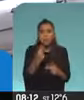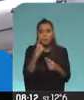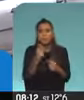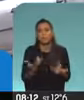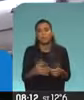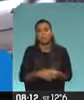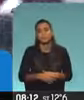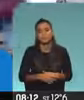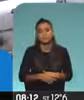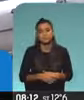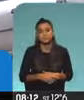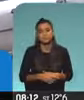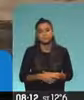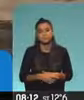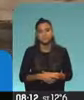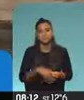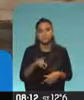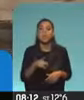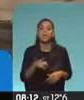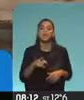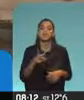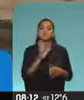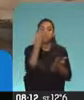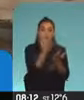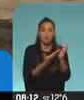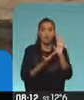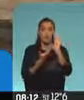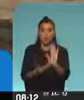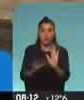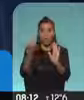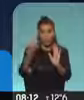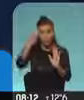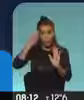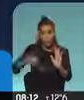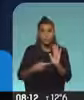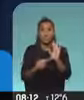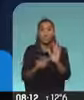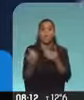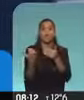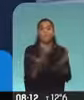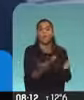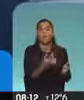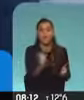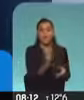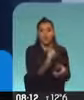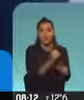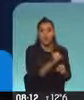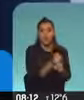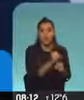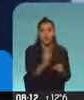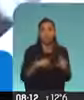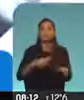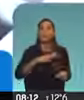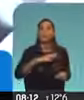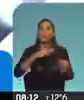presentó un recurso de amparo en donde salió favorable hacia los trabajadores, pero todavía